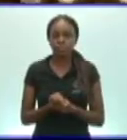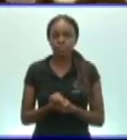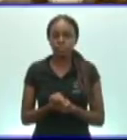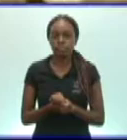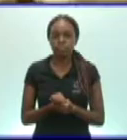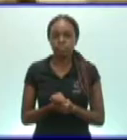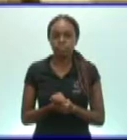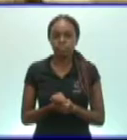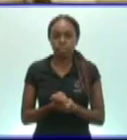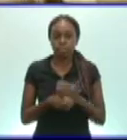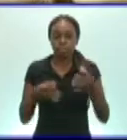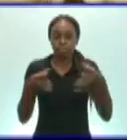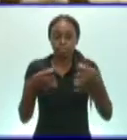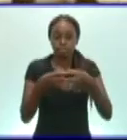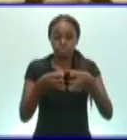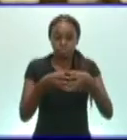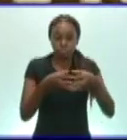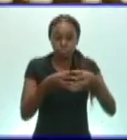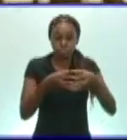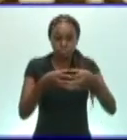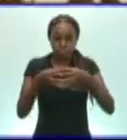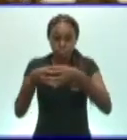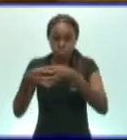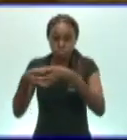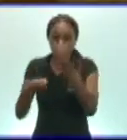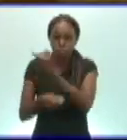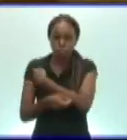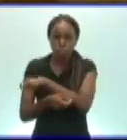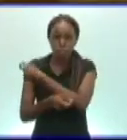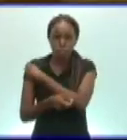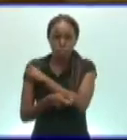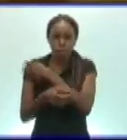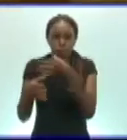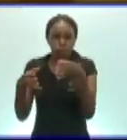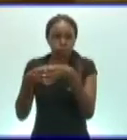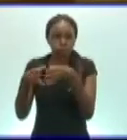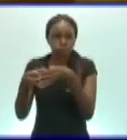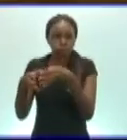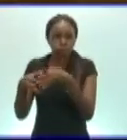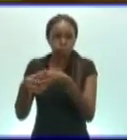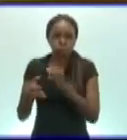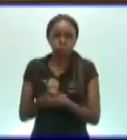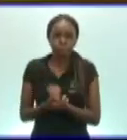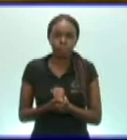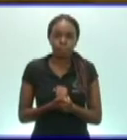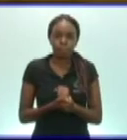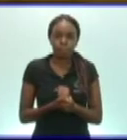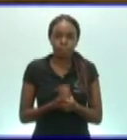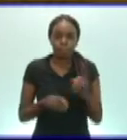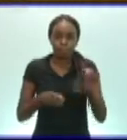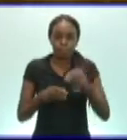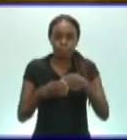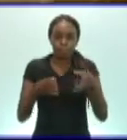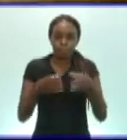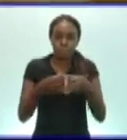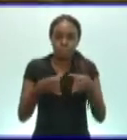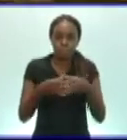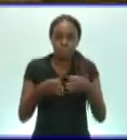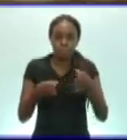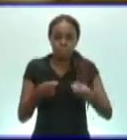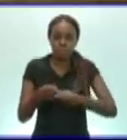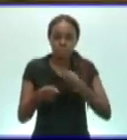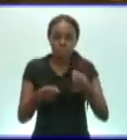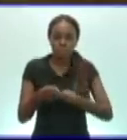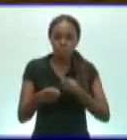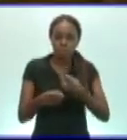La tropa se dirige al poblado de Yara con el objetivo de tomarlo. Al entrar al poblado, son atacados por una